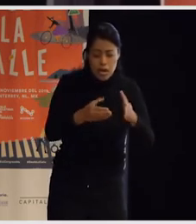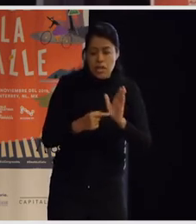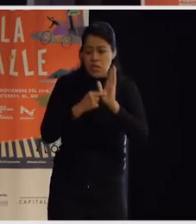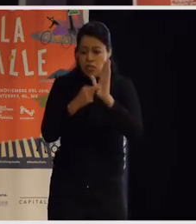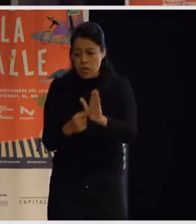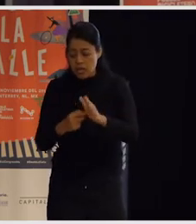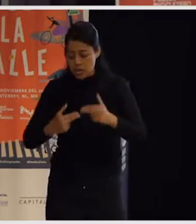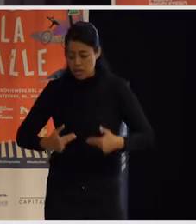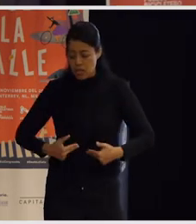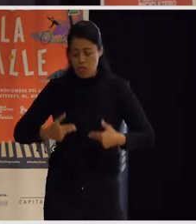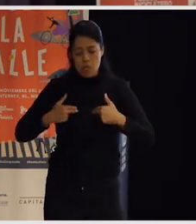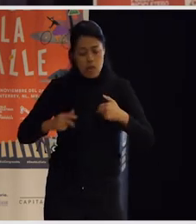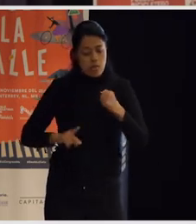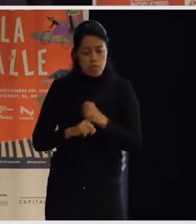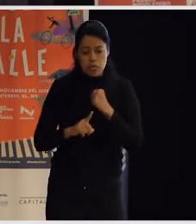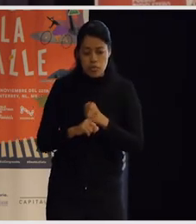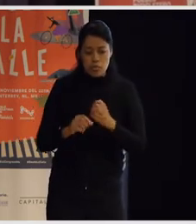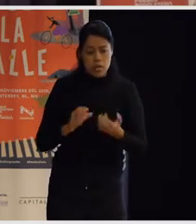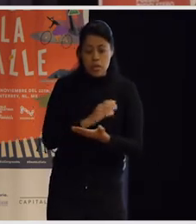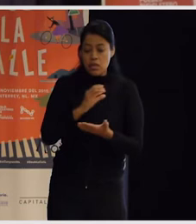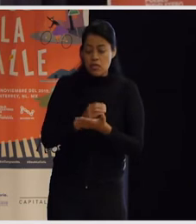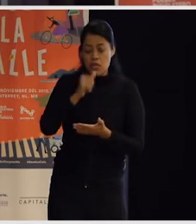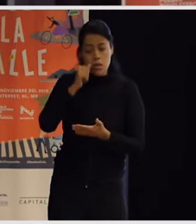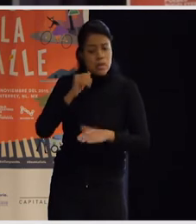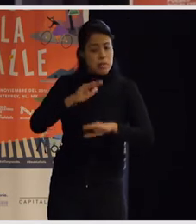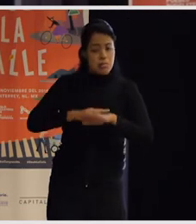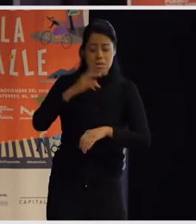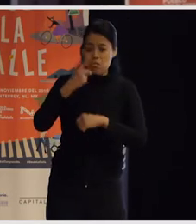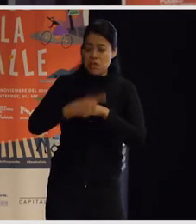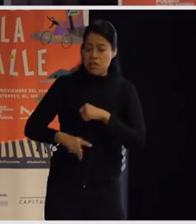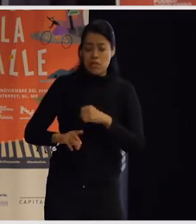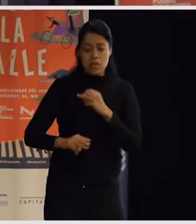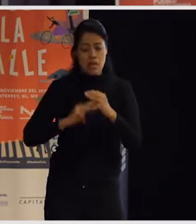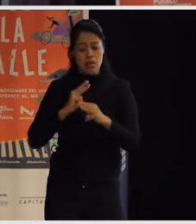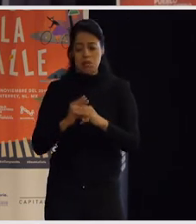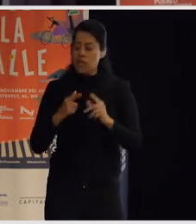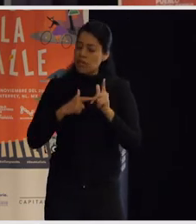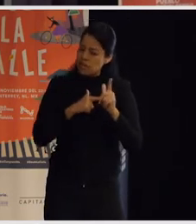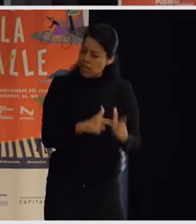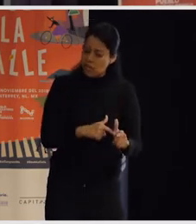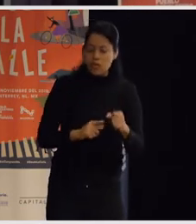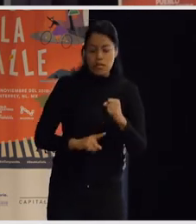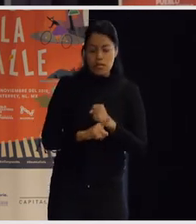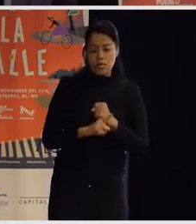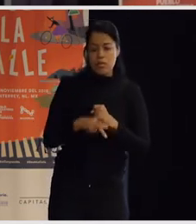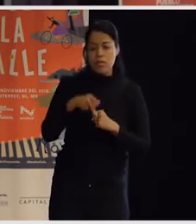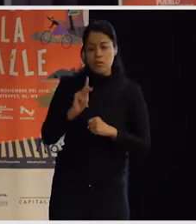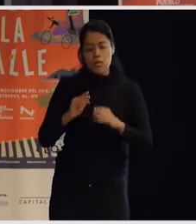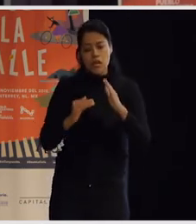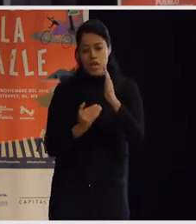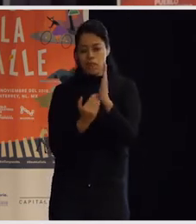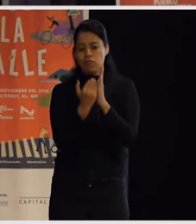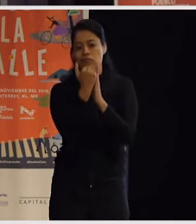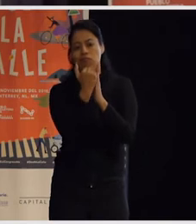entonces ciudad juárez pasó de ser la ciudad más peligrosa del mundo y ahorita seguimos con problemas pero al menos ya no estamos en esos rankings y mucho del